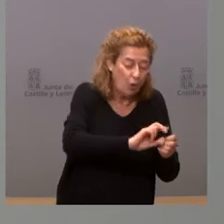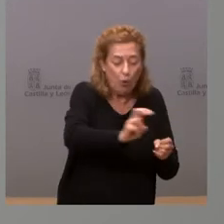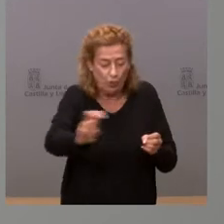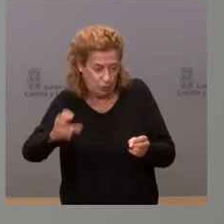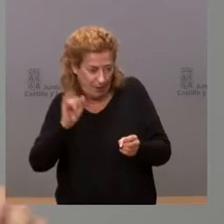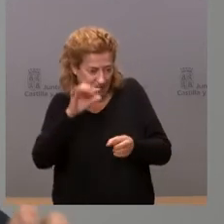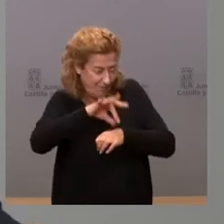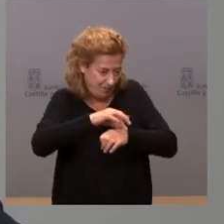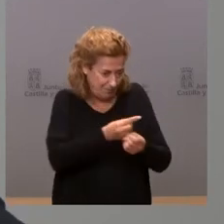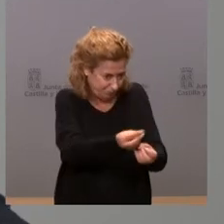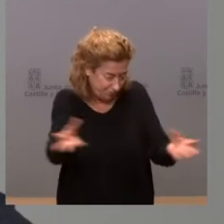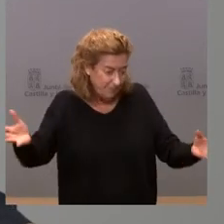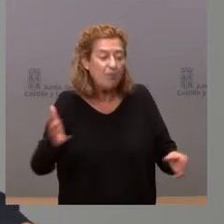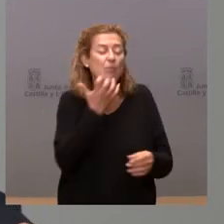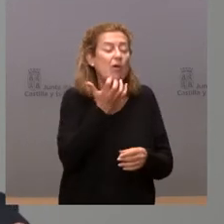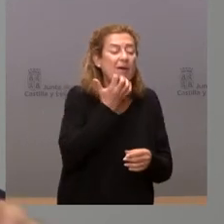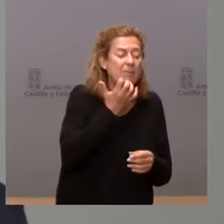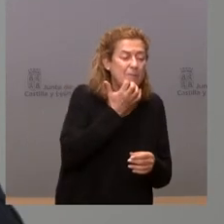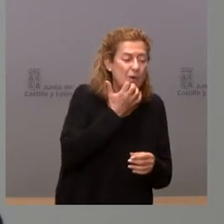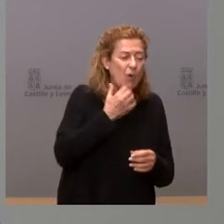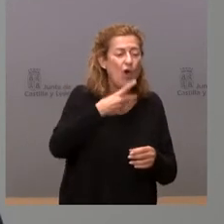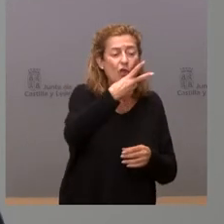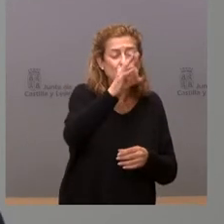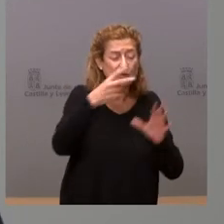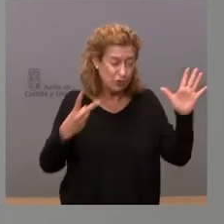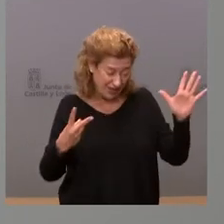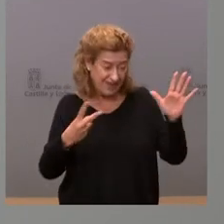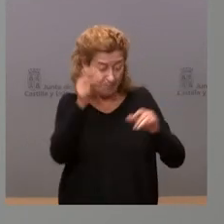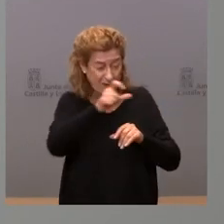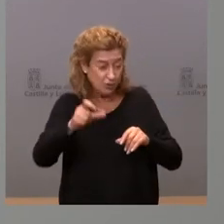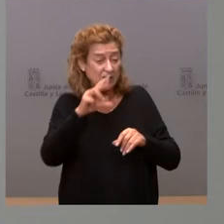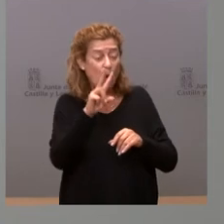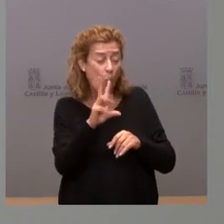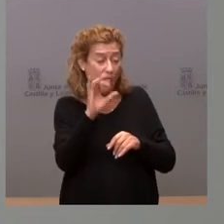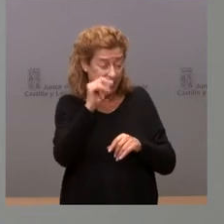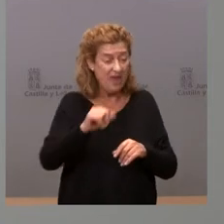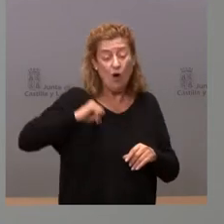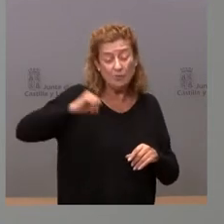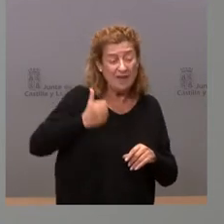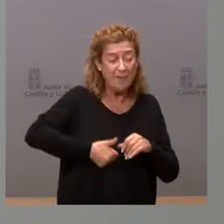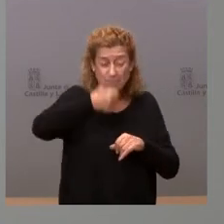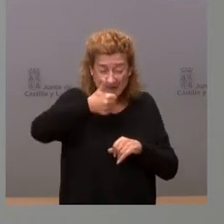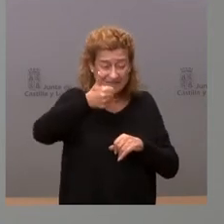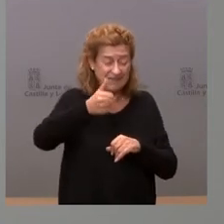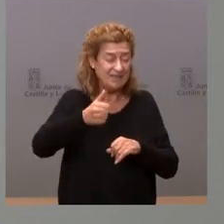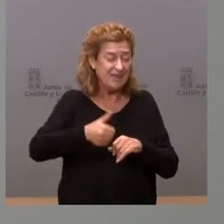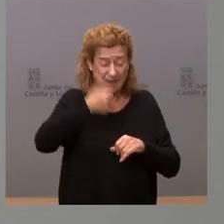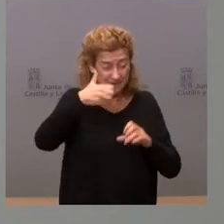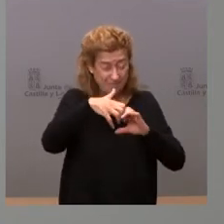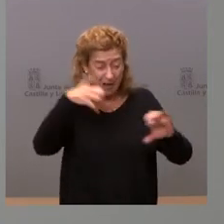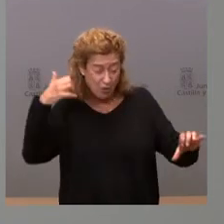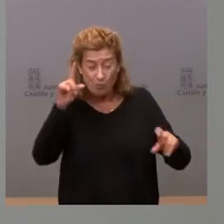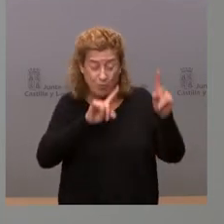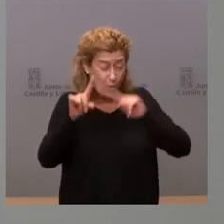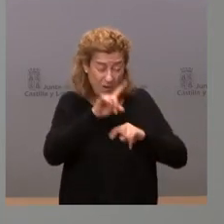por ejemplo de los 107 pacientes que tenemos en los hospitales que más nos consta que tienen mayor problema